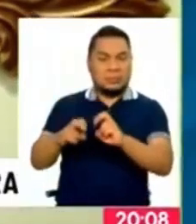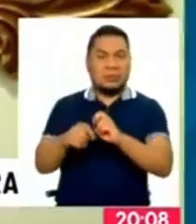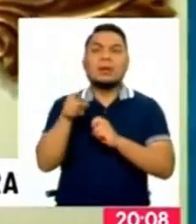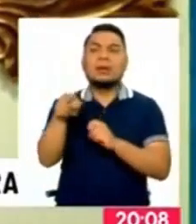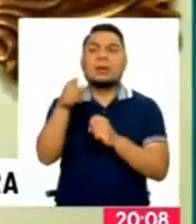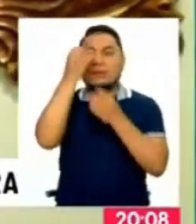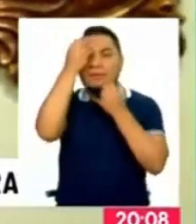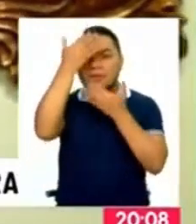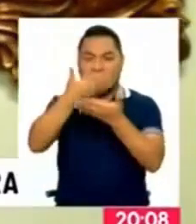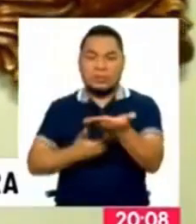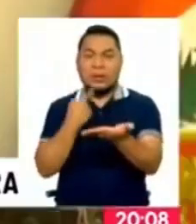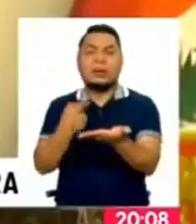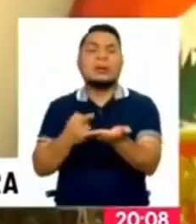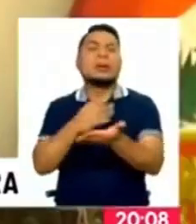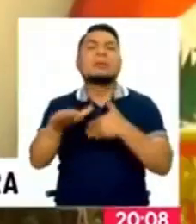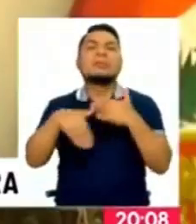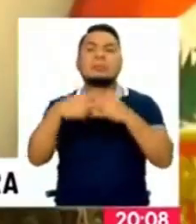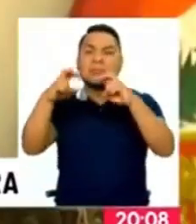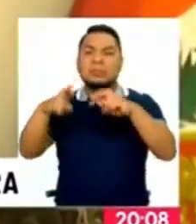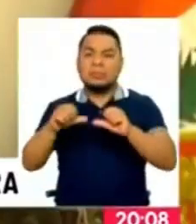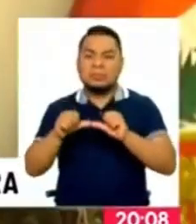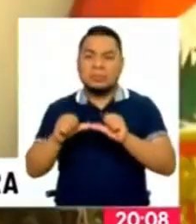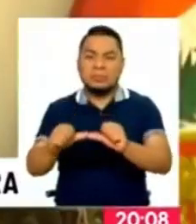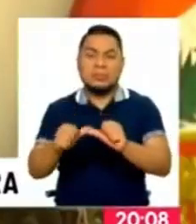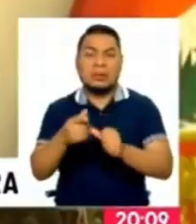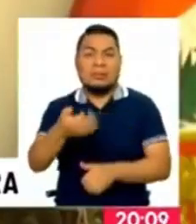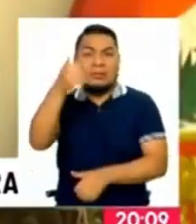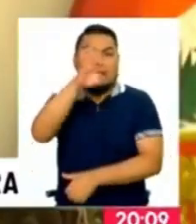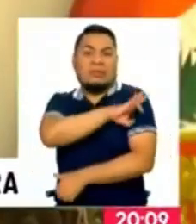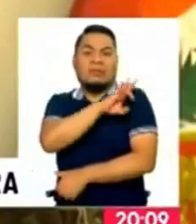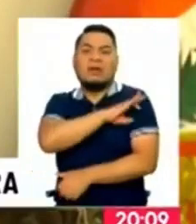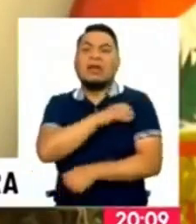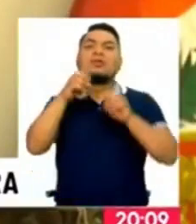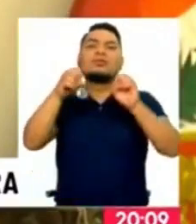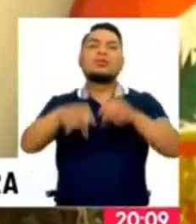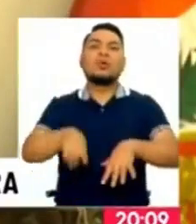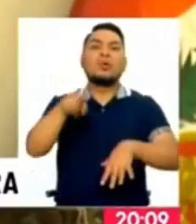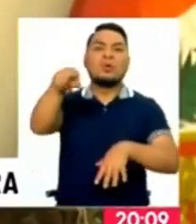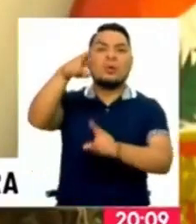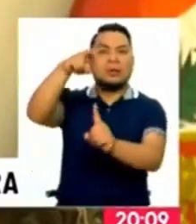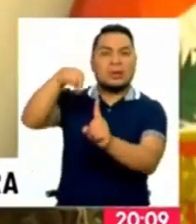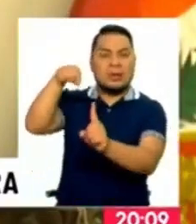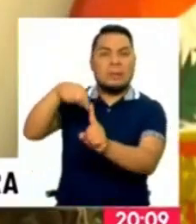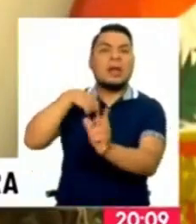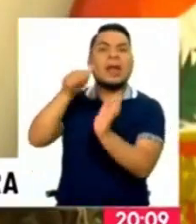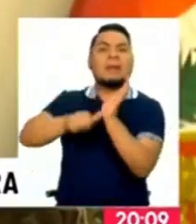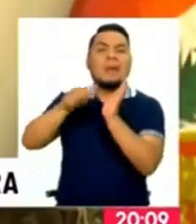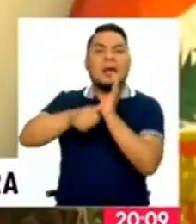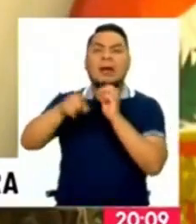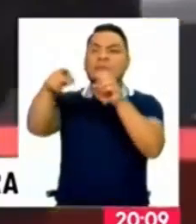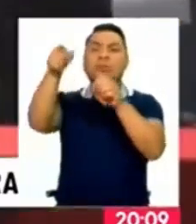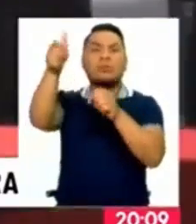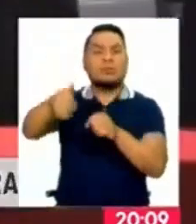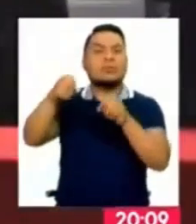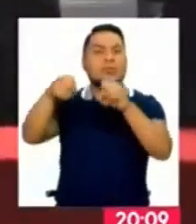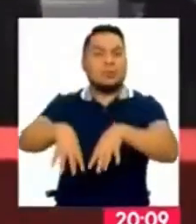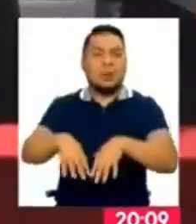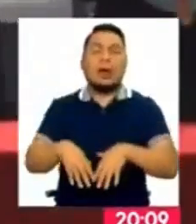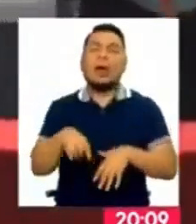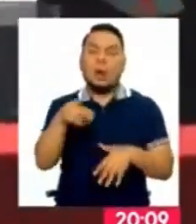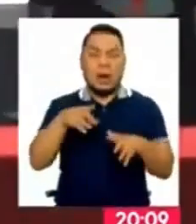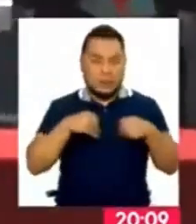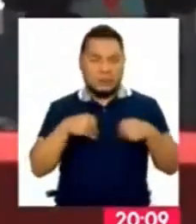encargado en el puesto la cita de harvey colchado hoy en la fiscalía es a las 9 30am por el caso de obstrucción a la justicia